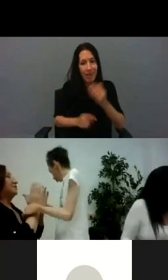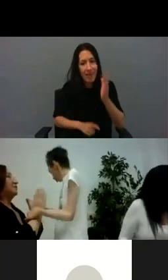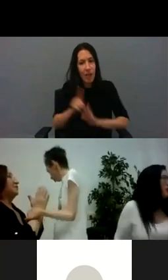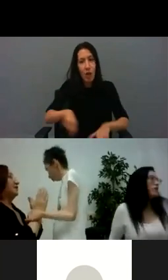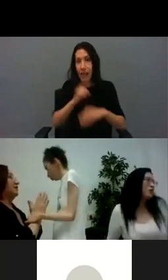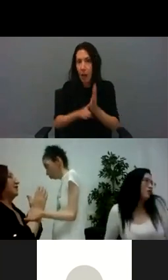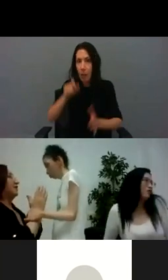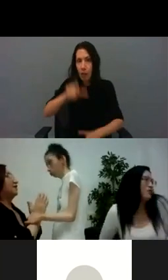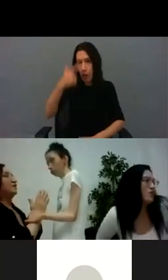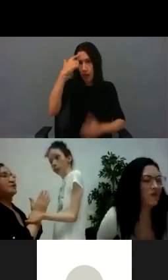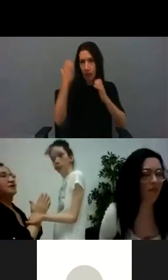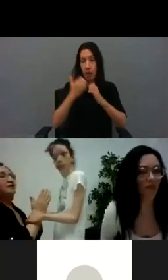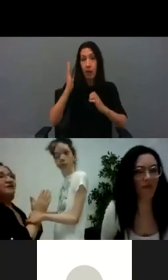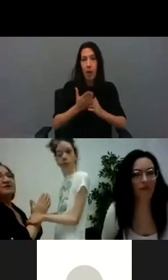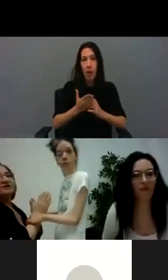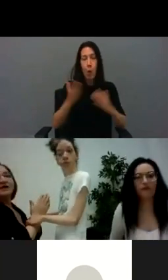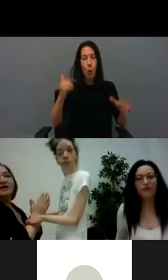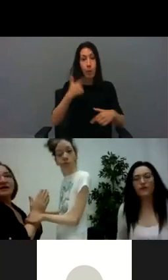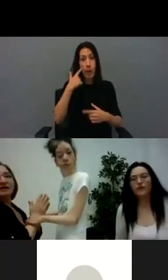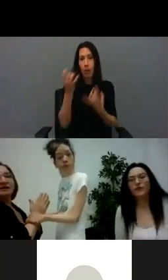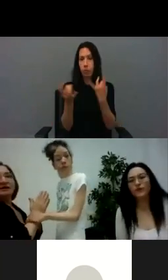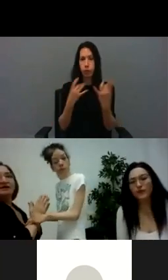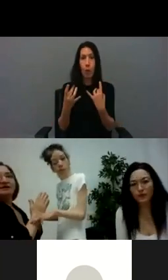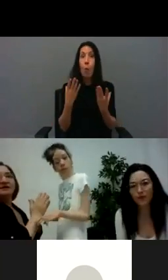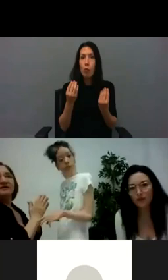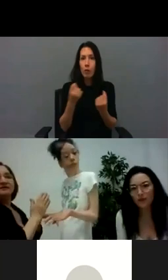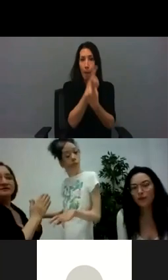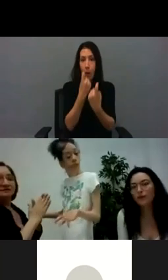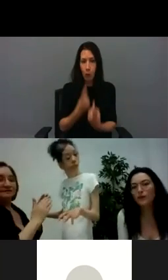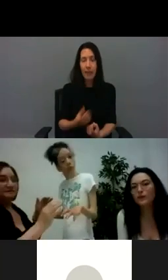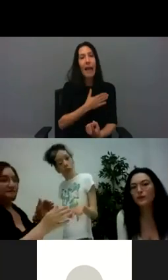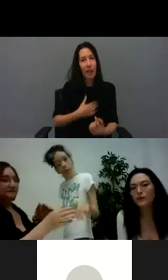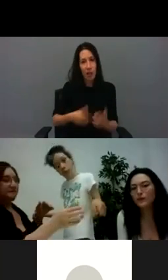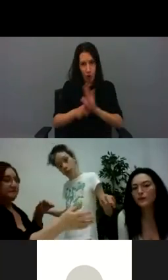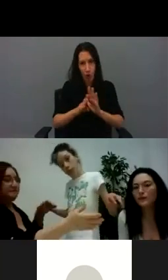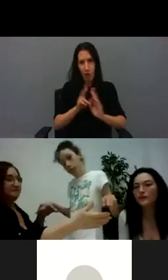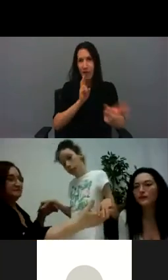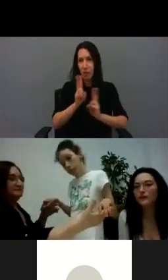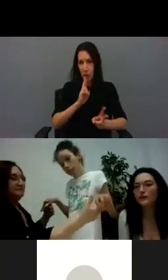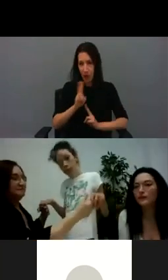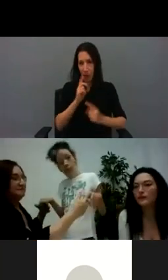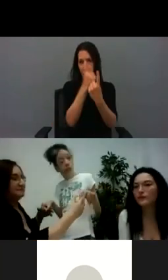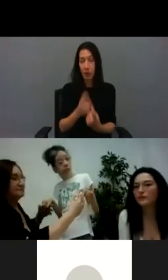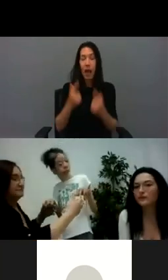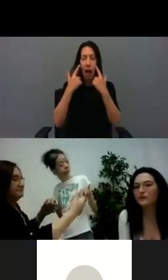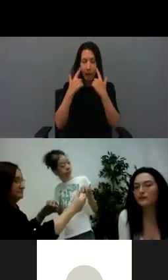parece, ahora tenemos un montón de preguntas. Vamos a seguir dando respuesta a preguntas. A